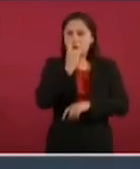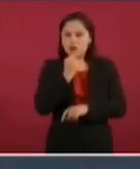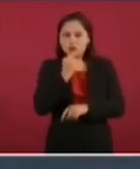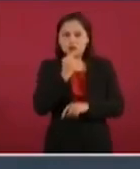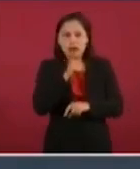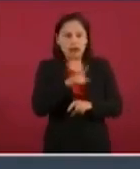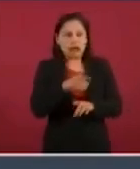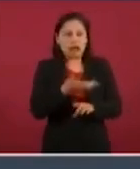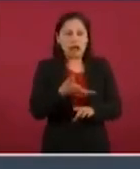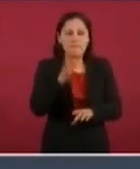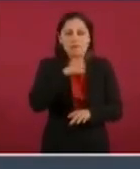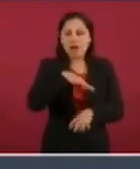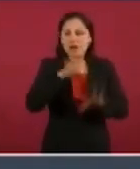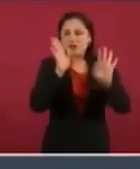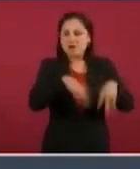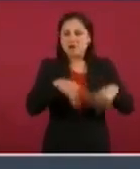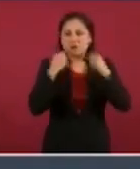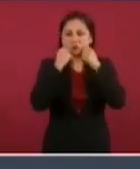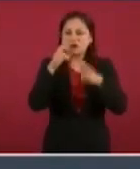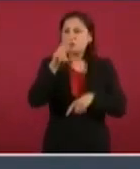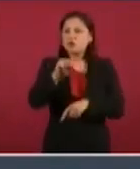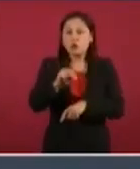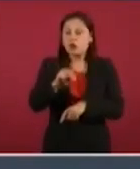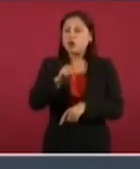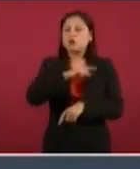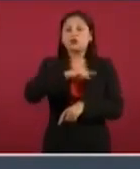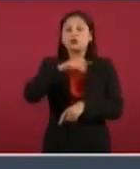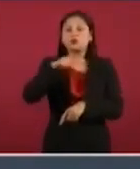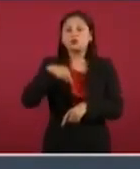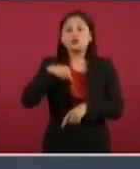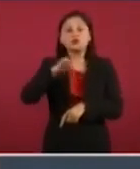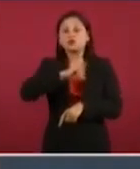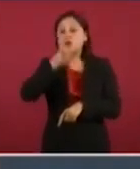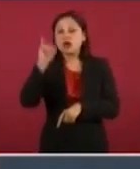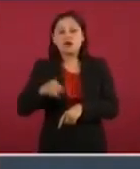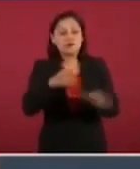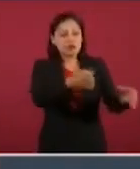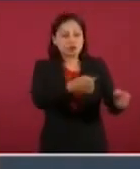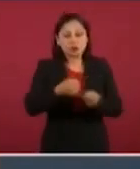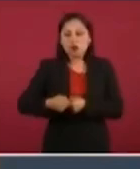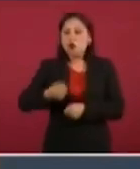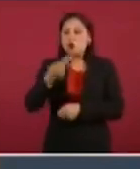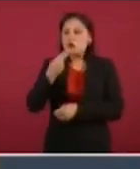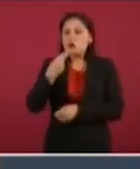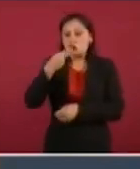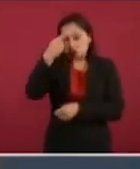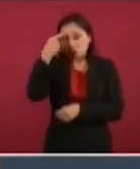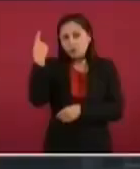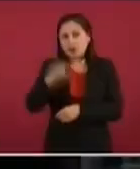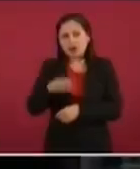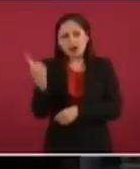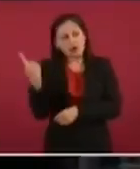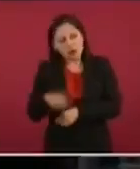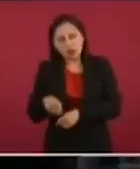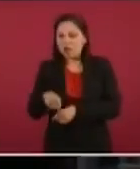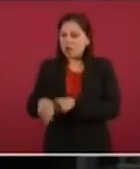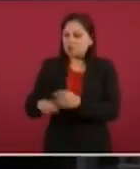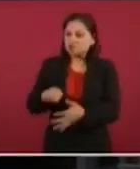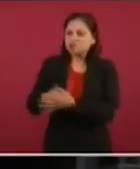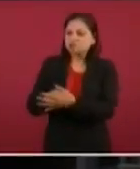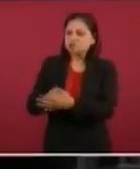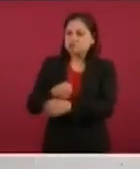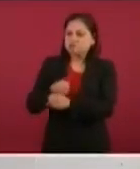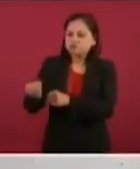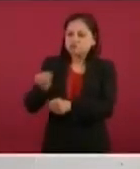mucho menos se les utilizará para cometer excesos y ejecutar órdenes ilegales